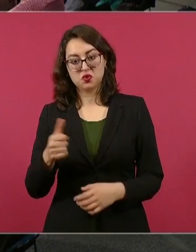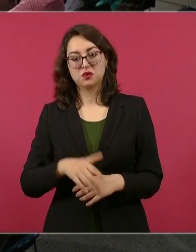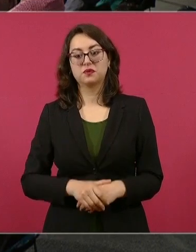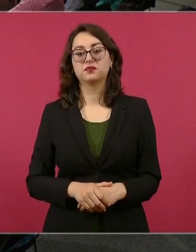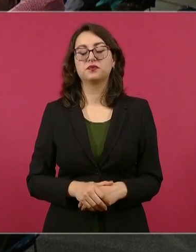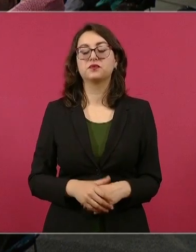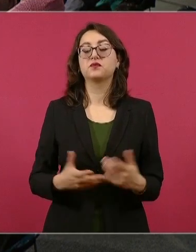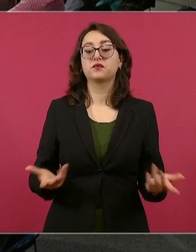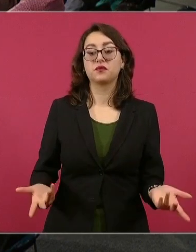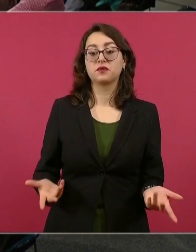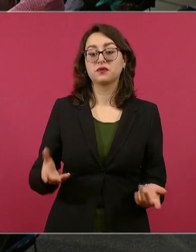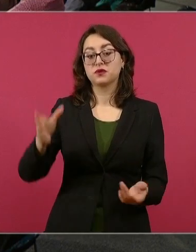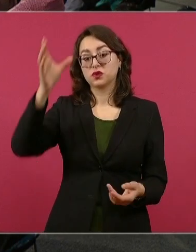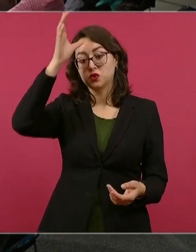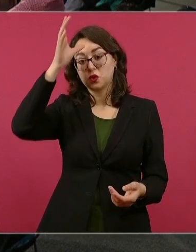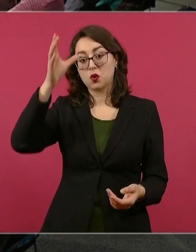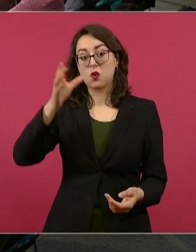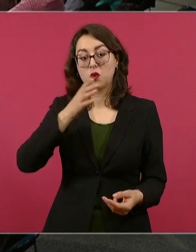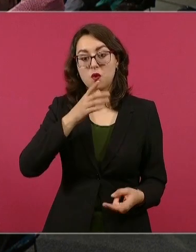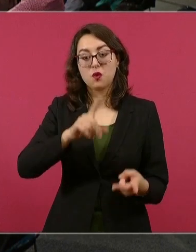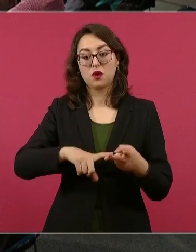Luego entonces el INE no se toca.